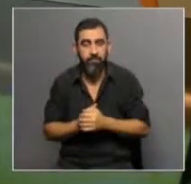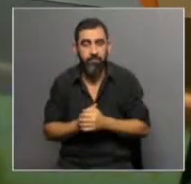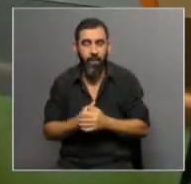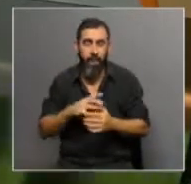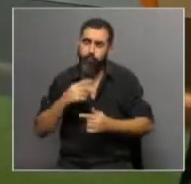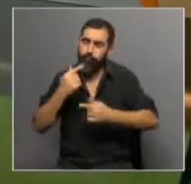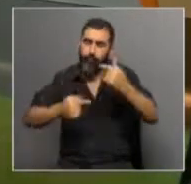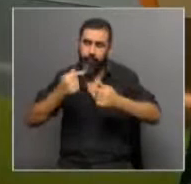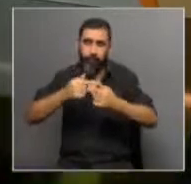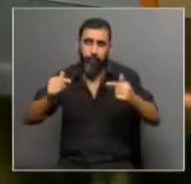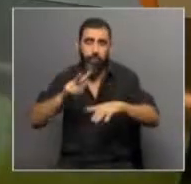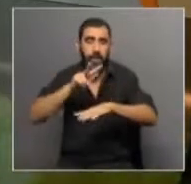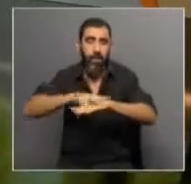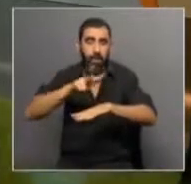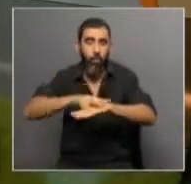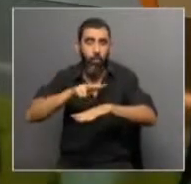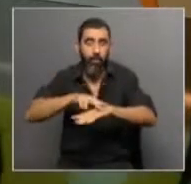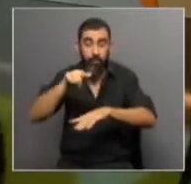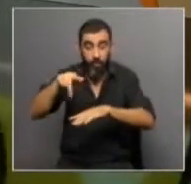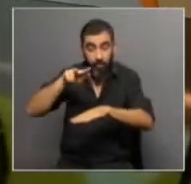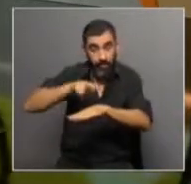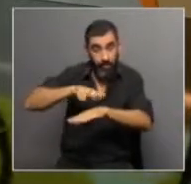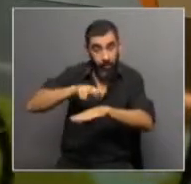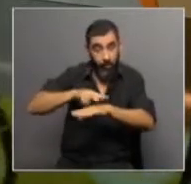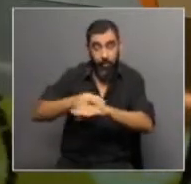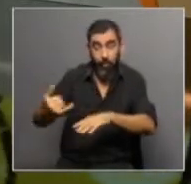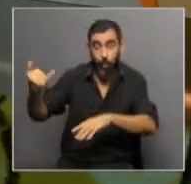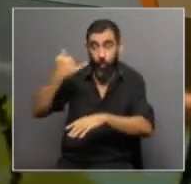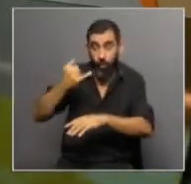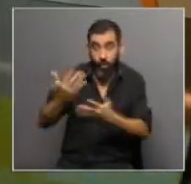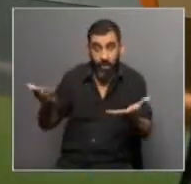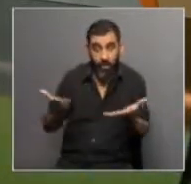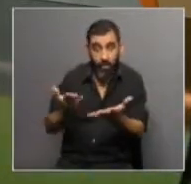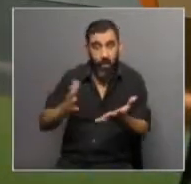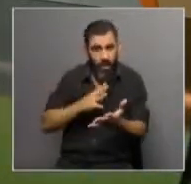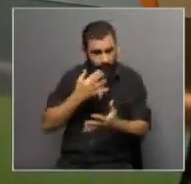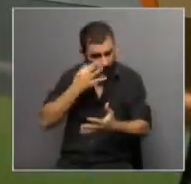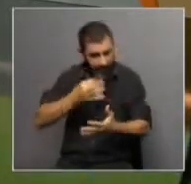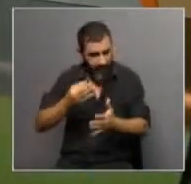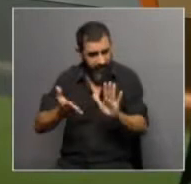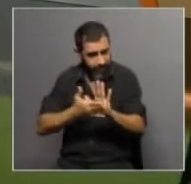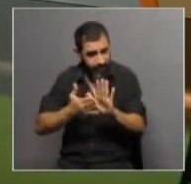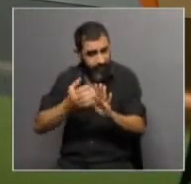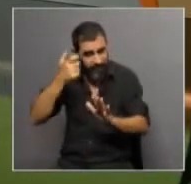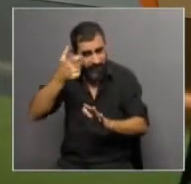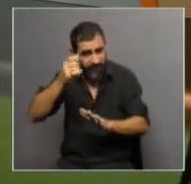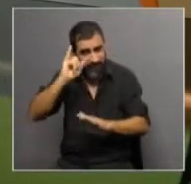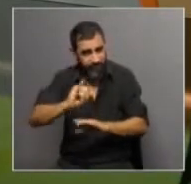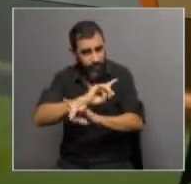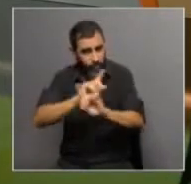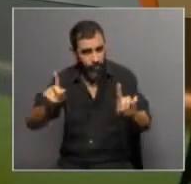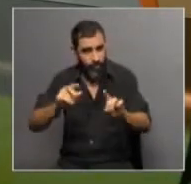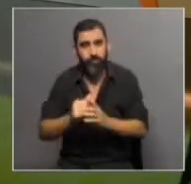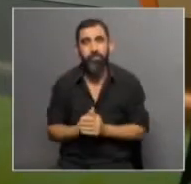colorido lo que recomiendan. Pero estas recomendaciones que nos lo va a contar Manuel, ¿tienen un fundamento científico o no? Y eso es lo que